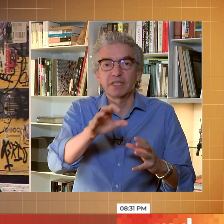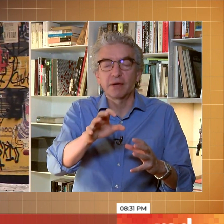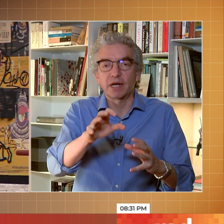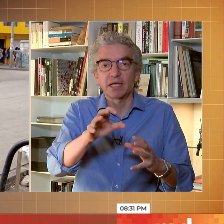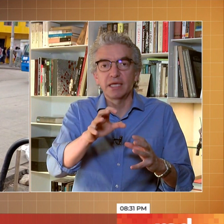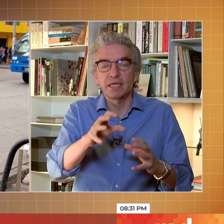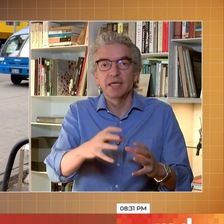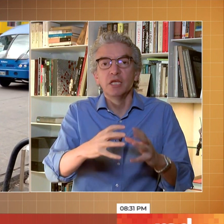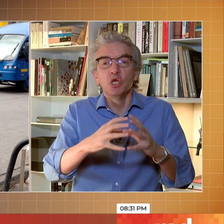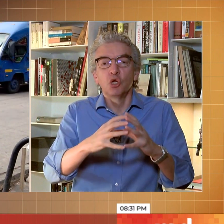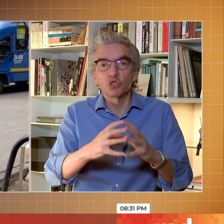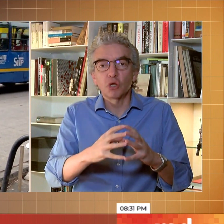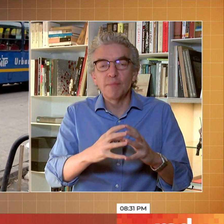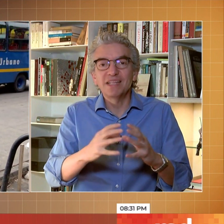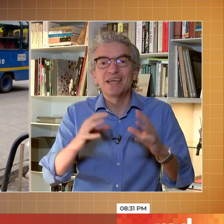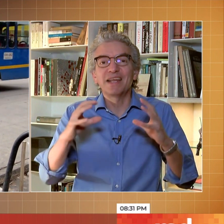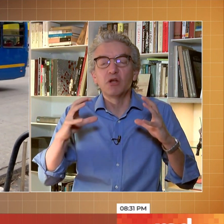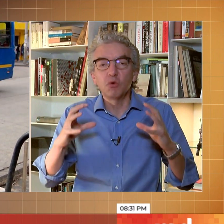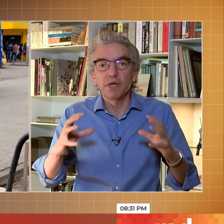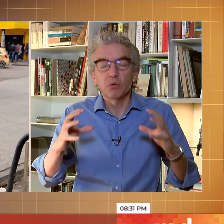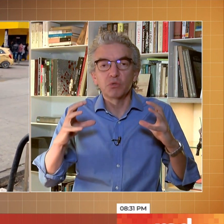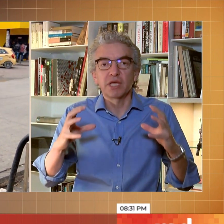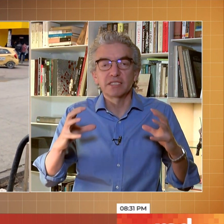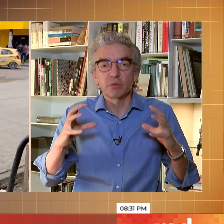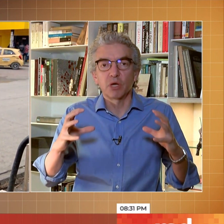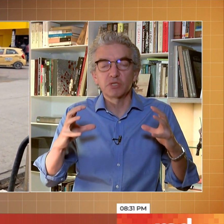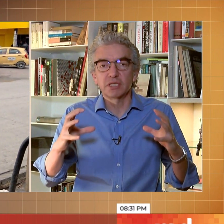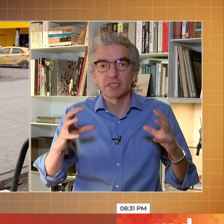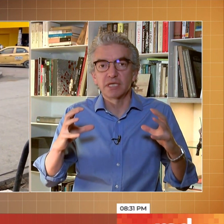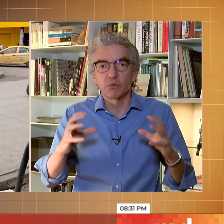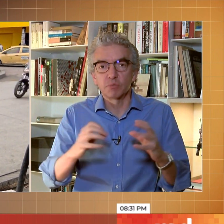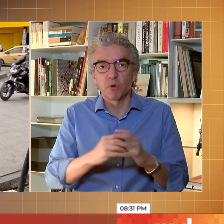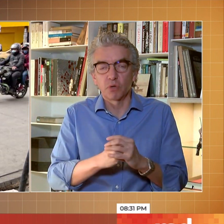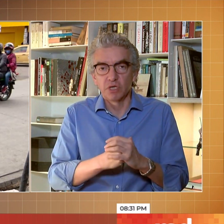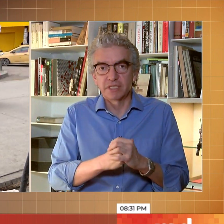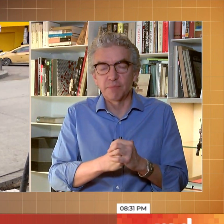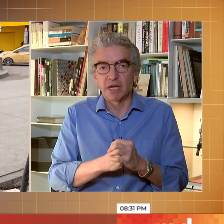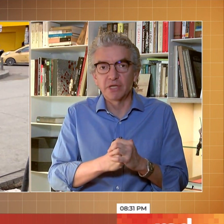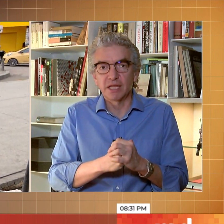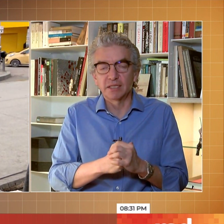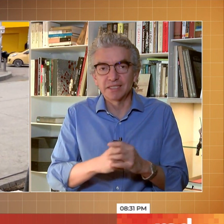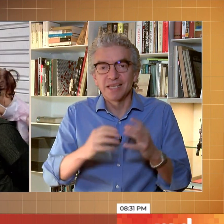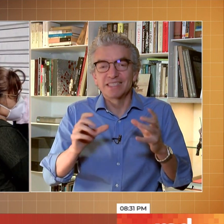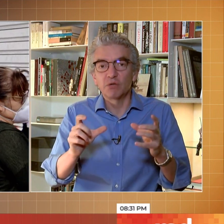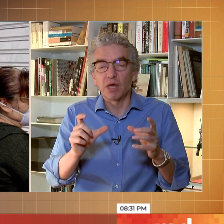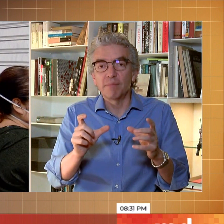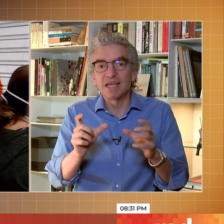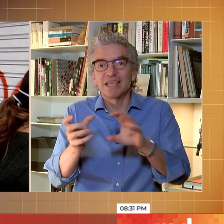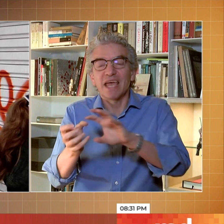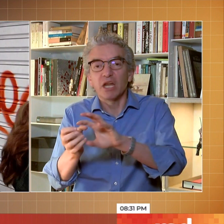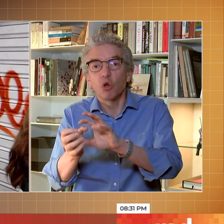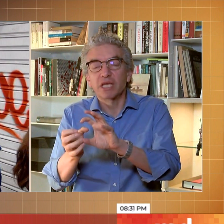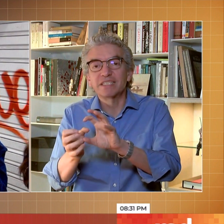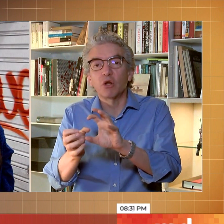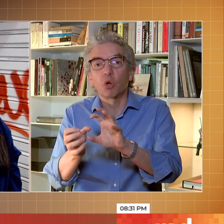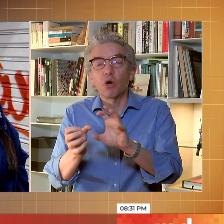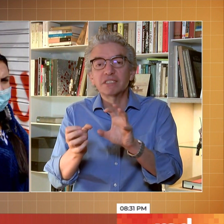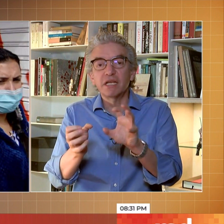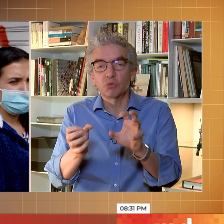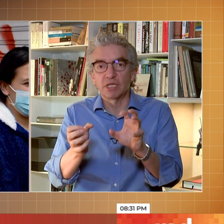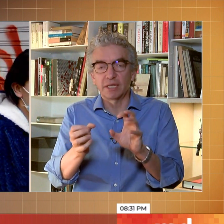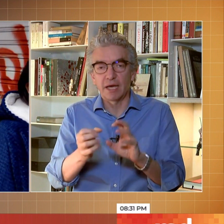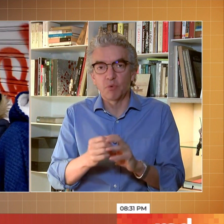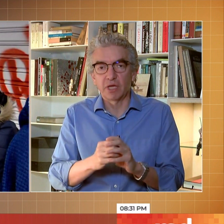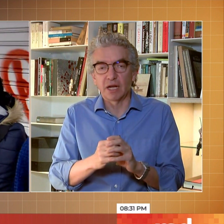a cali frente a barranquilla no solamente en el número de unidades de cuidados intensivos por 100.000 habitantes sino además en lo que se